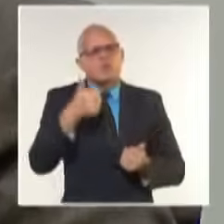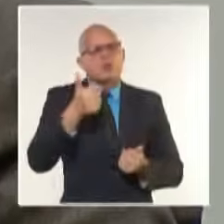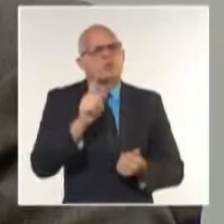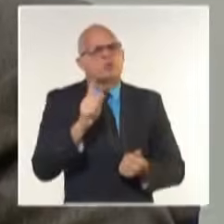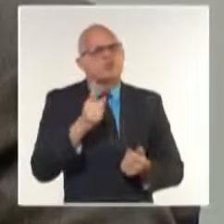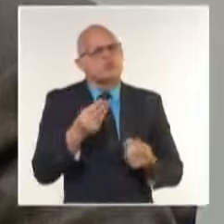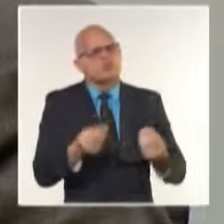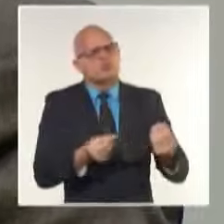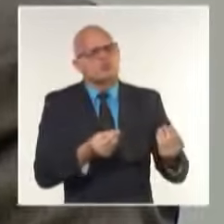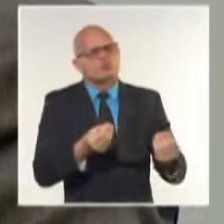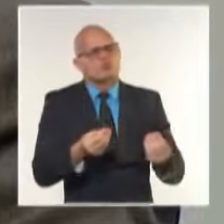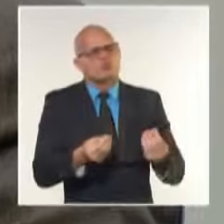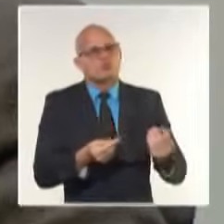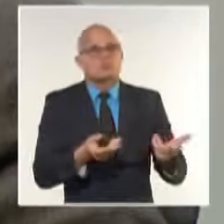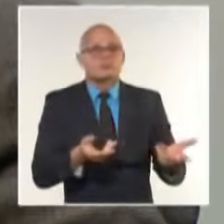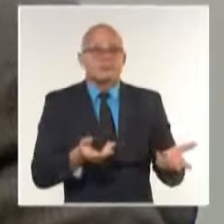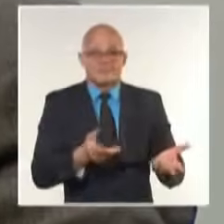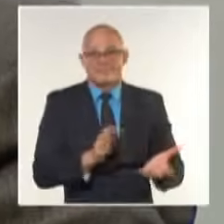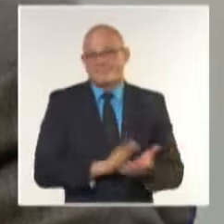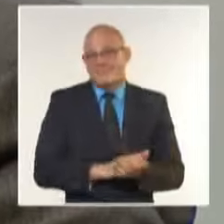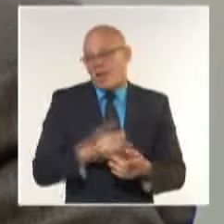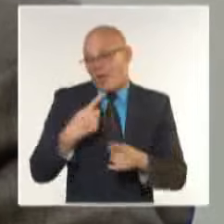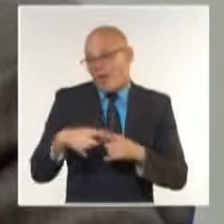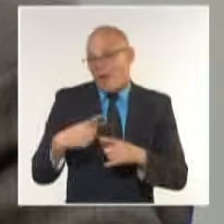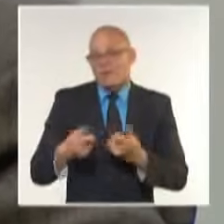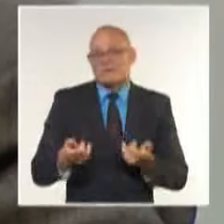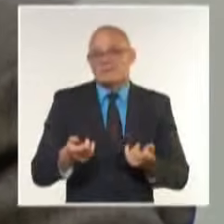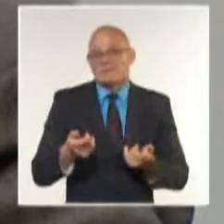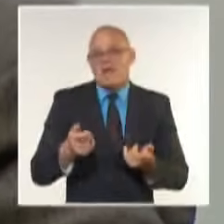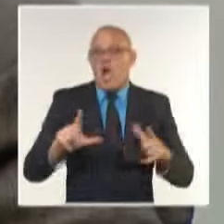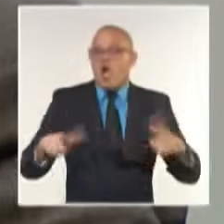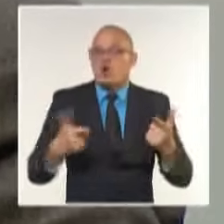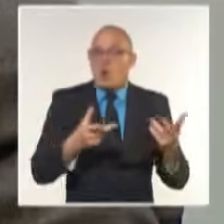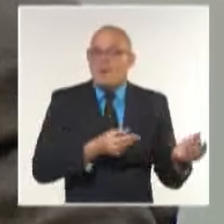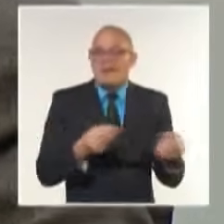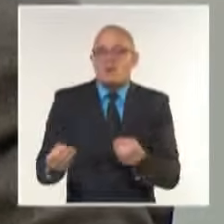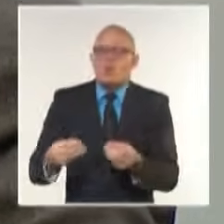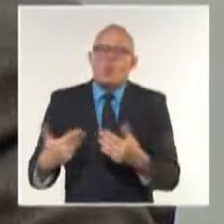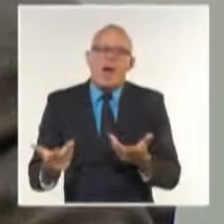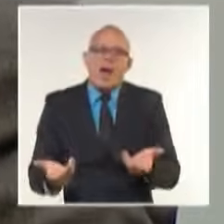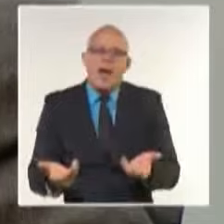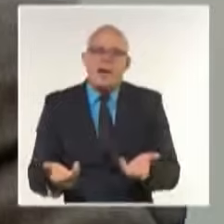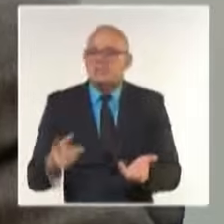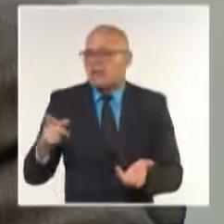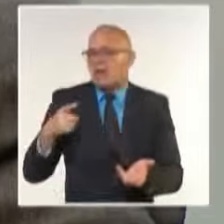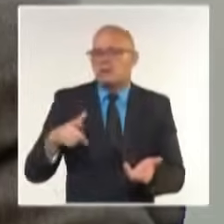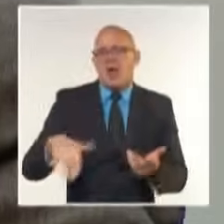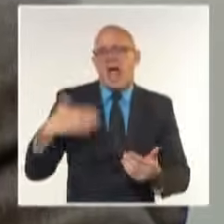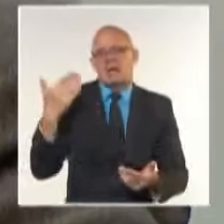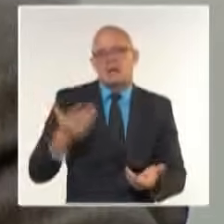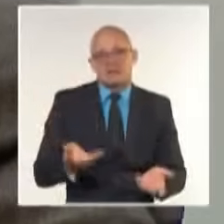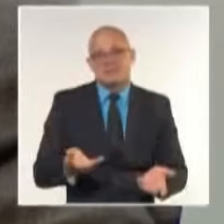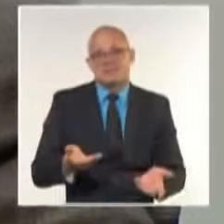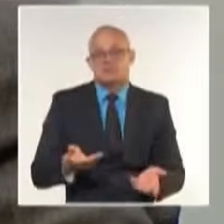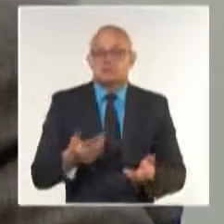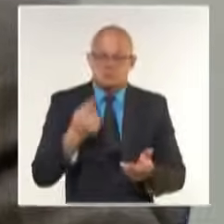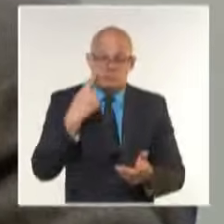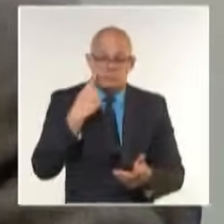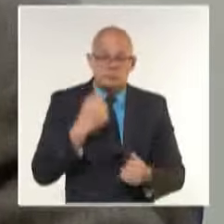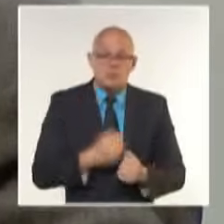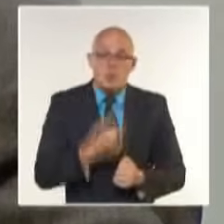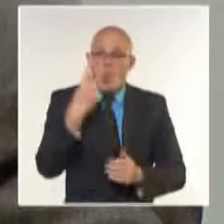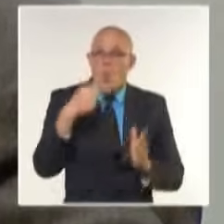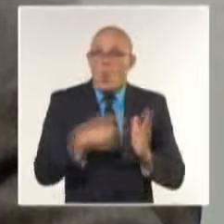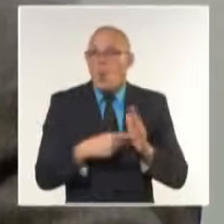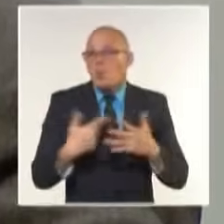poder garantizar realmente la entrega oportuna de estas mercancías, lo desobedecieron y lo hicieron de manera unilateral. Hay un caso, Humberto, que es el caso